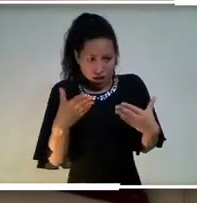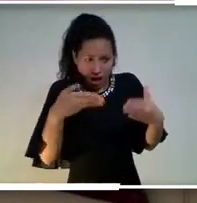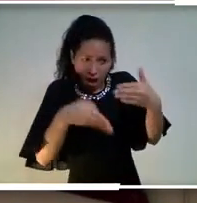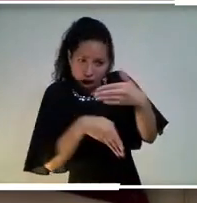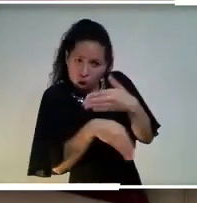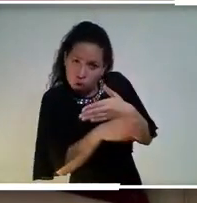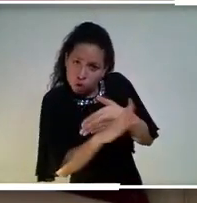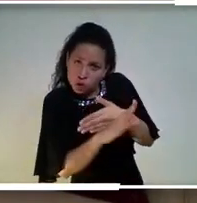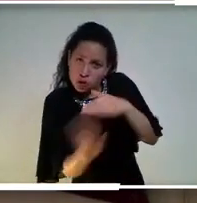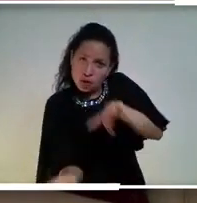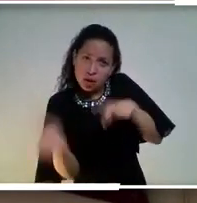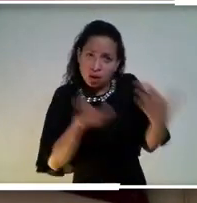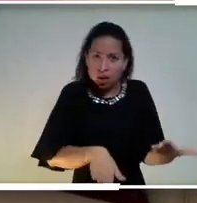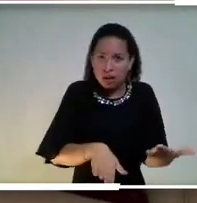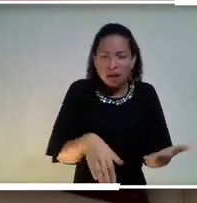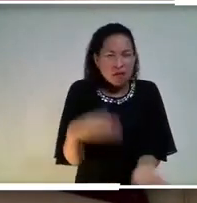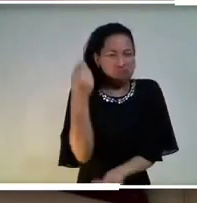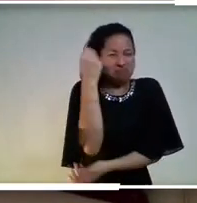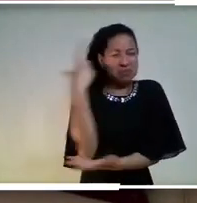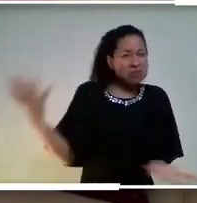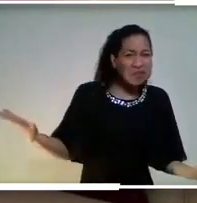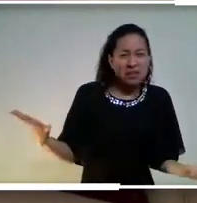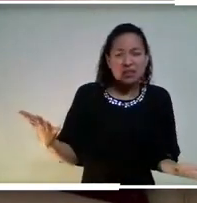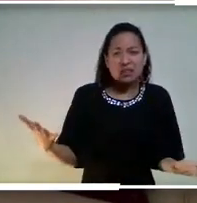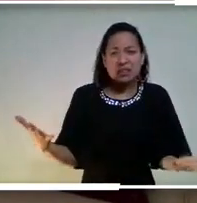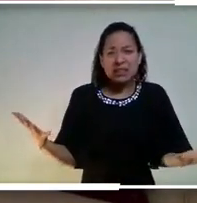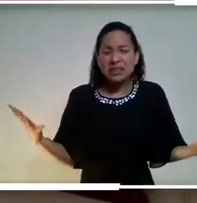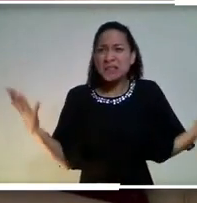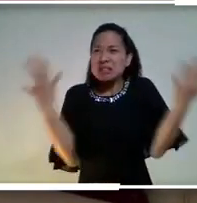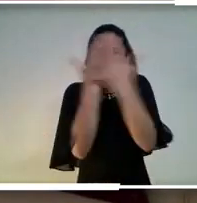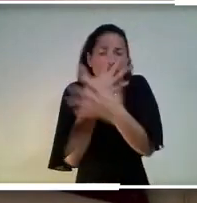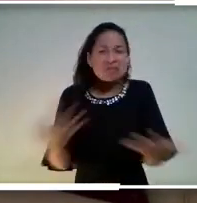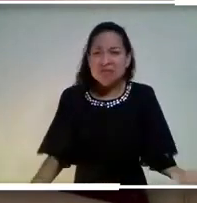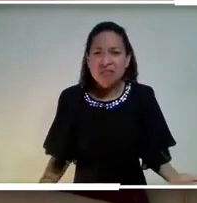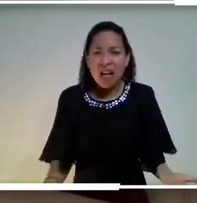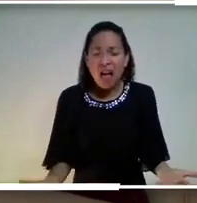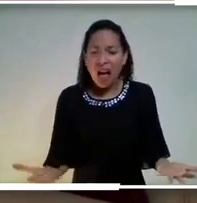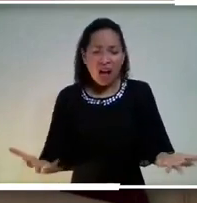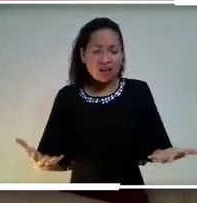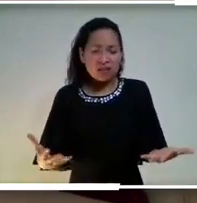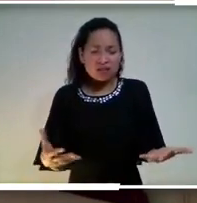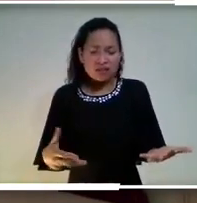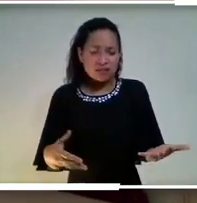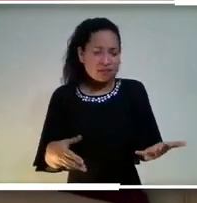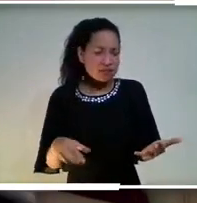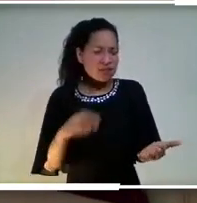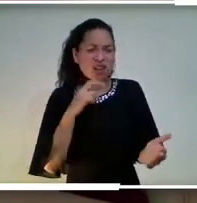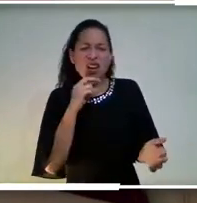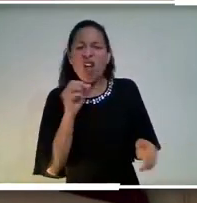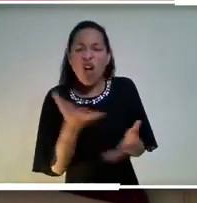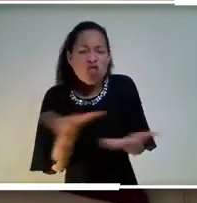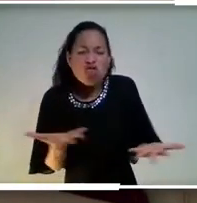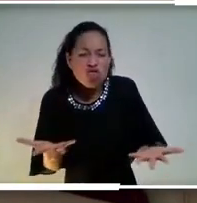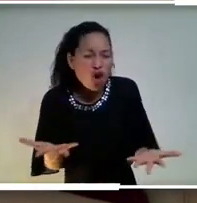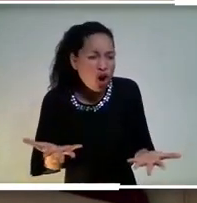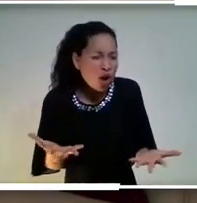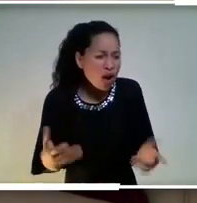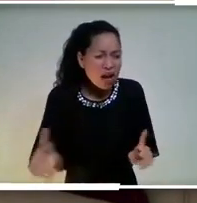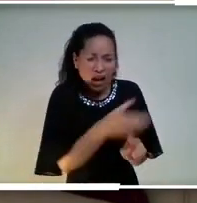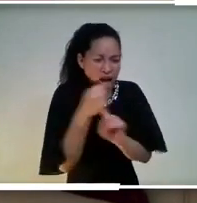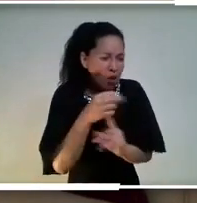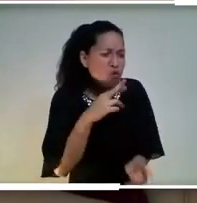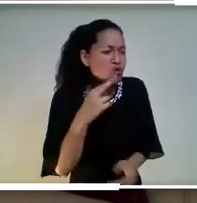muertos donde ir por respuesta a las grandes preguntas de la vida al libro de las grandes respuestas